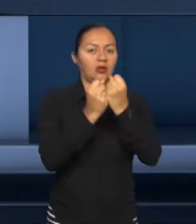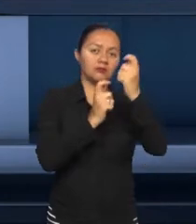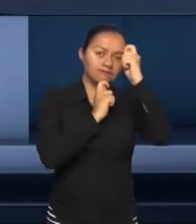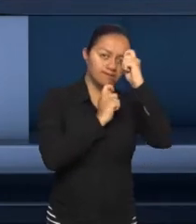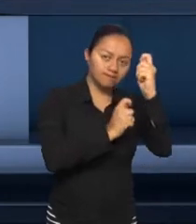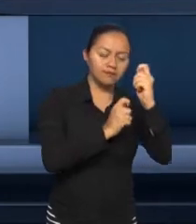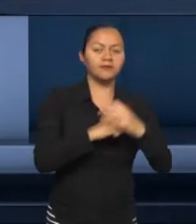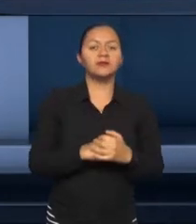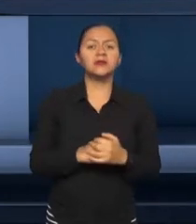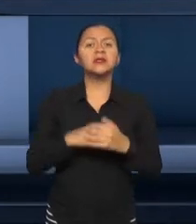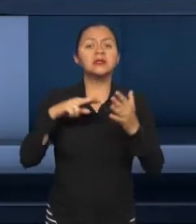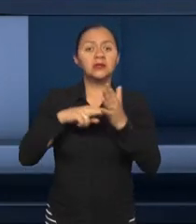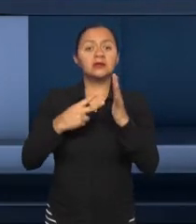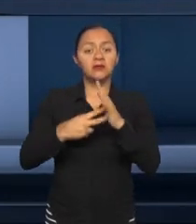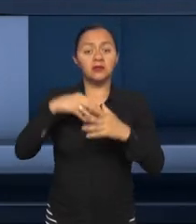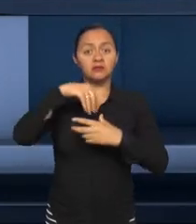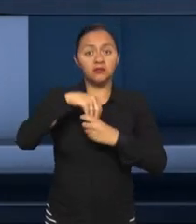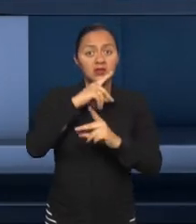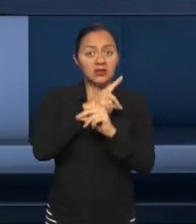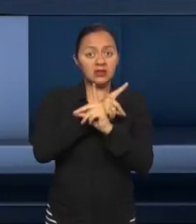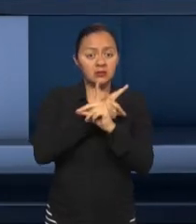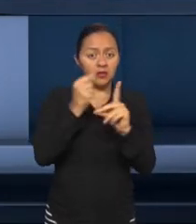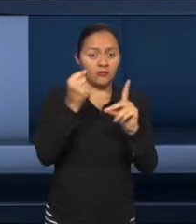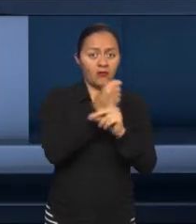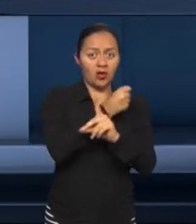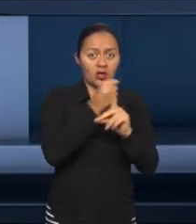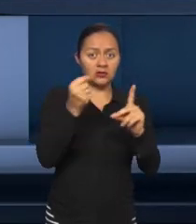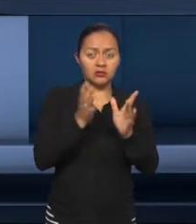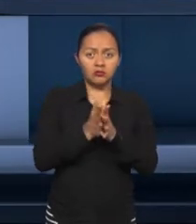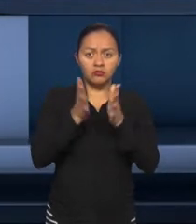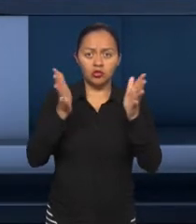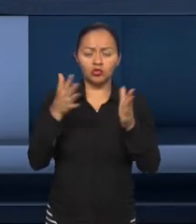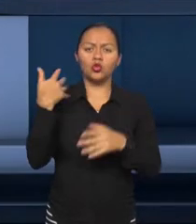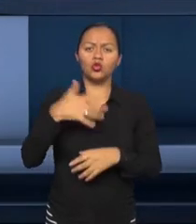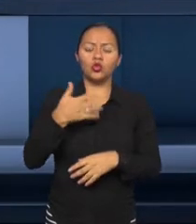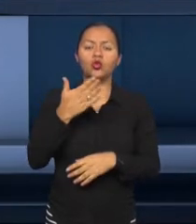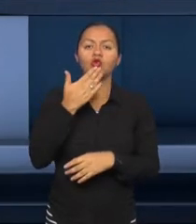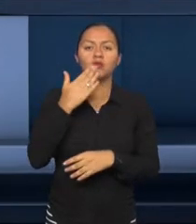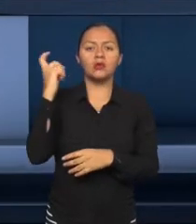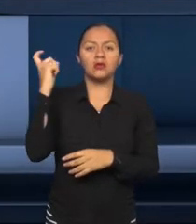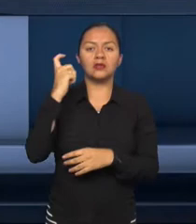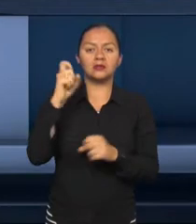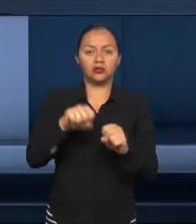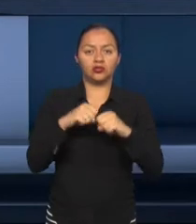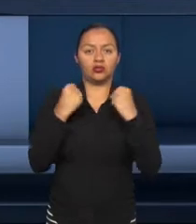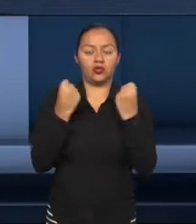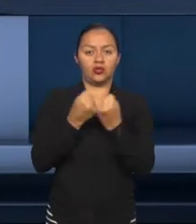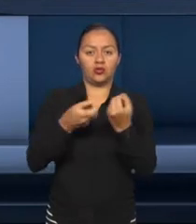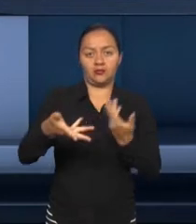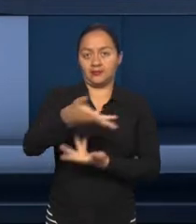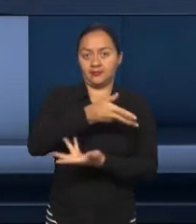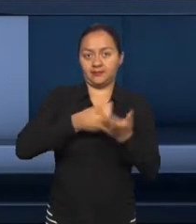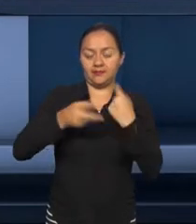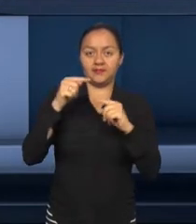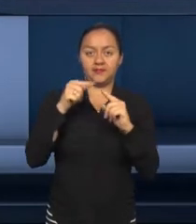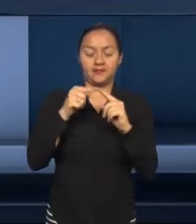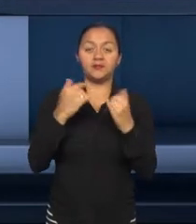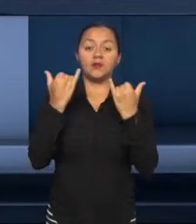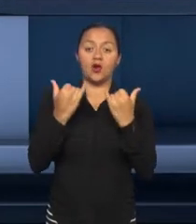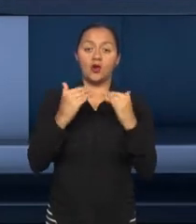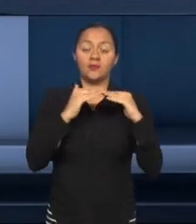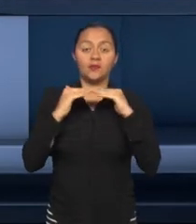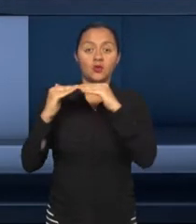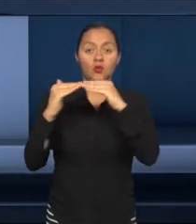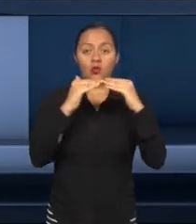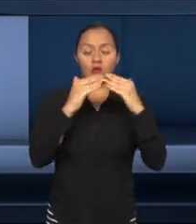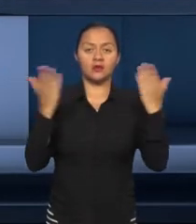de violencia de género en el ámbito de las discapacidades permite atender a las necesidades de la sociedad actual. Hoy en Construyendo Igualdad, contamos con la